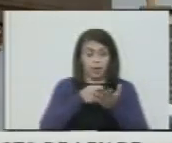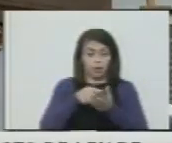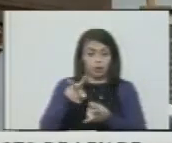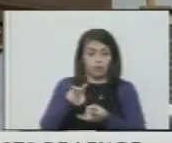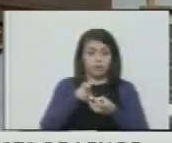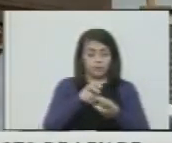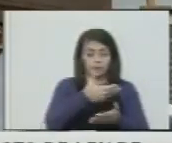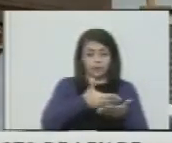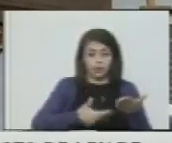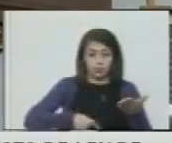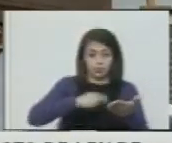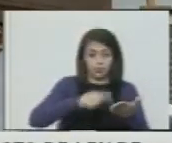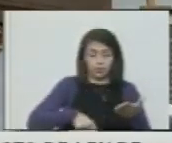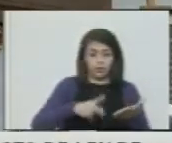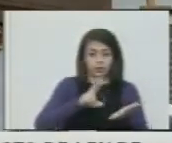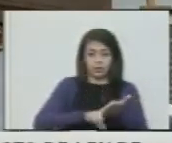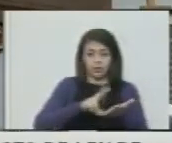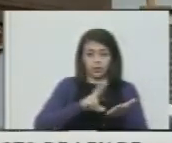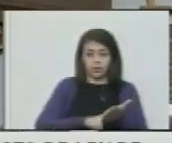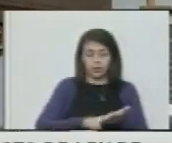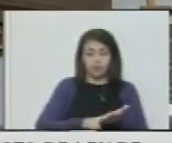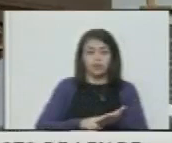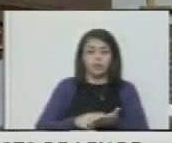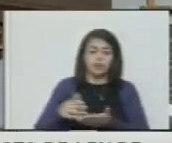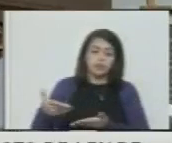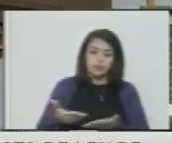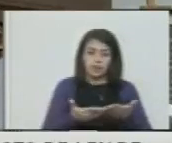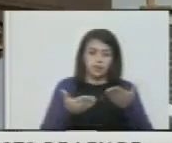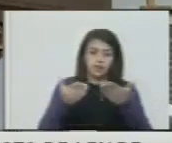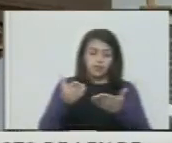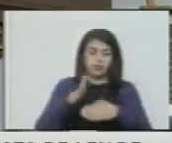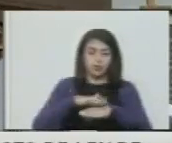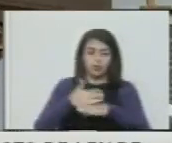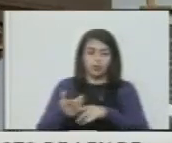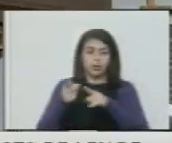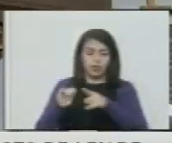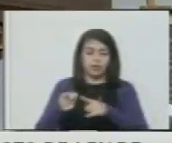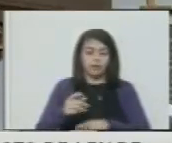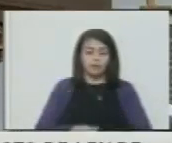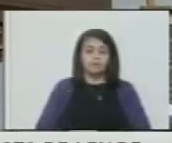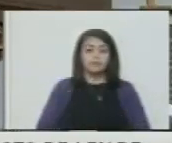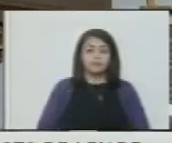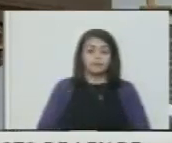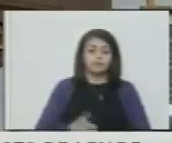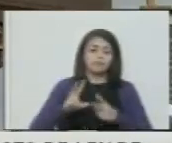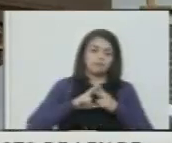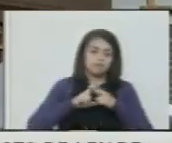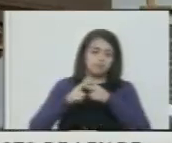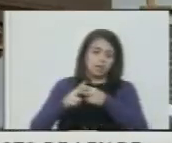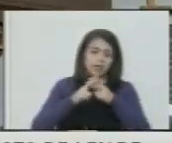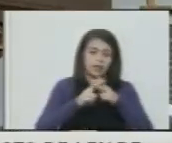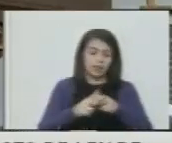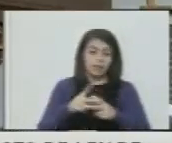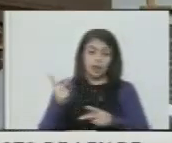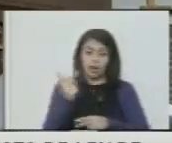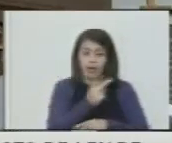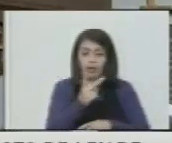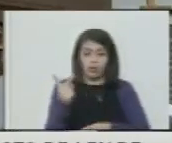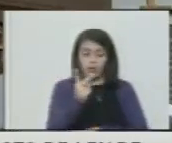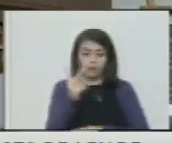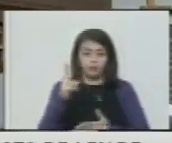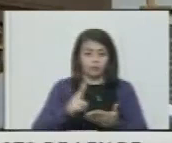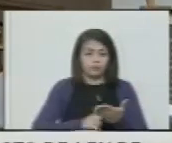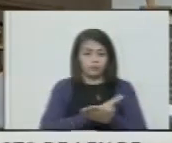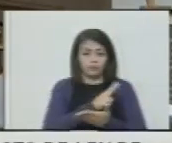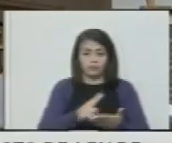primas cobradas por contrato de seguros y la contraprestación por concepto de emisión de fianzas, ambas